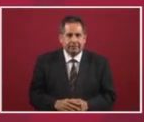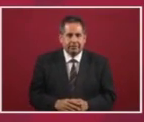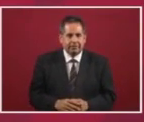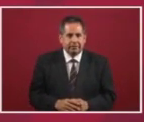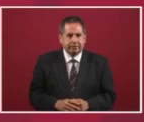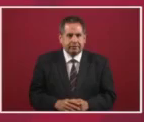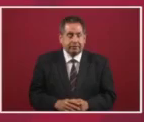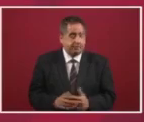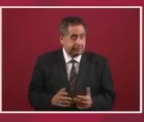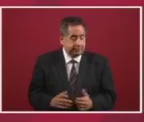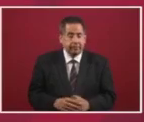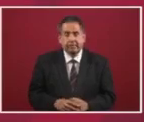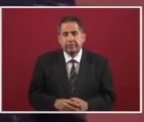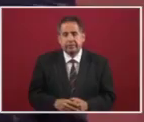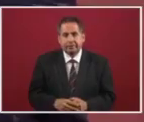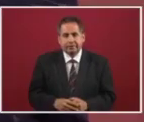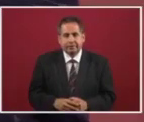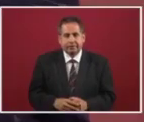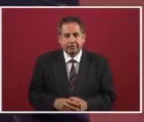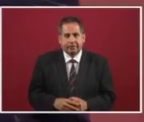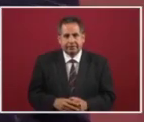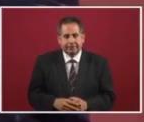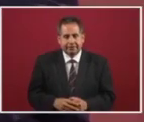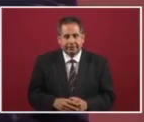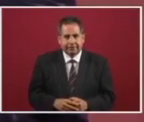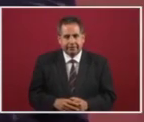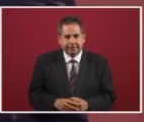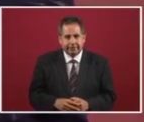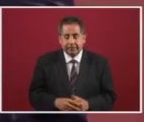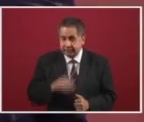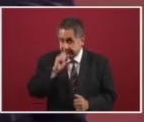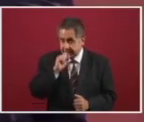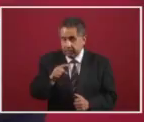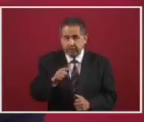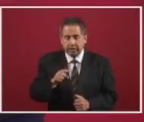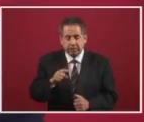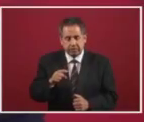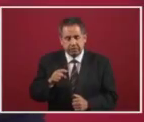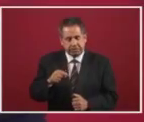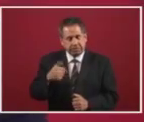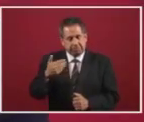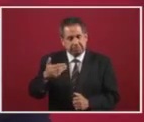Y que se autorice